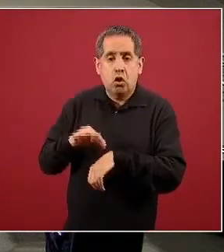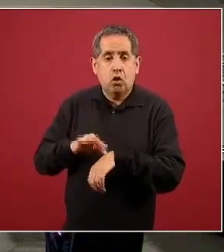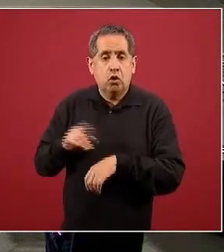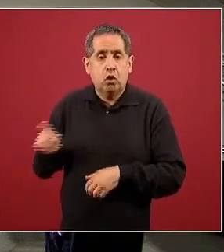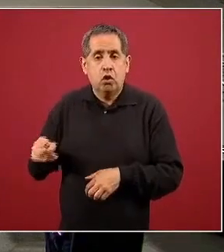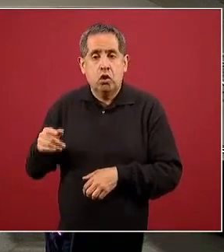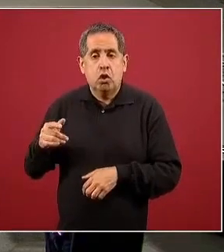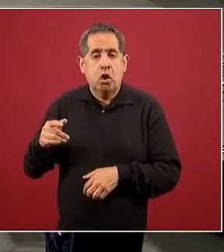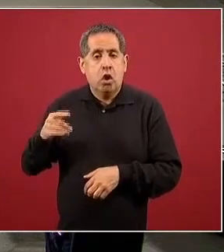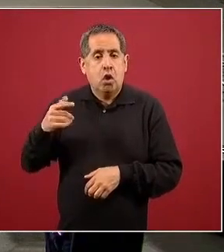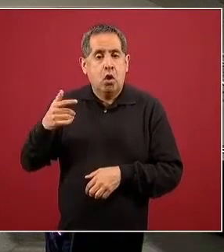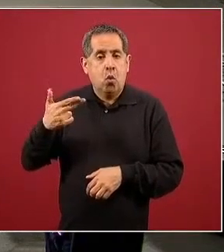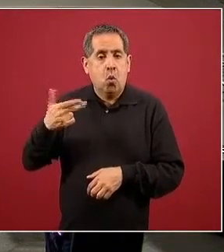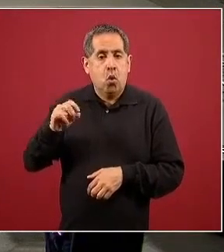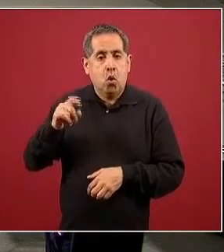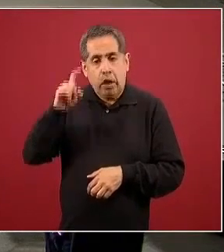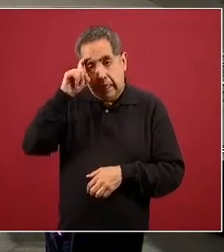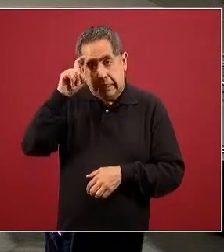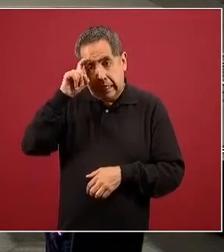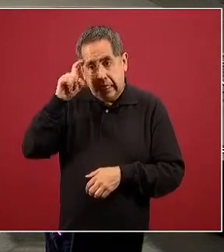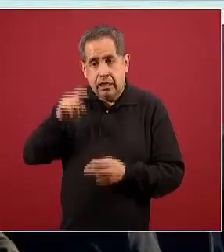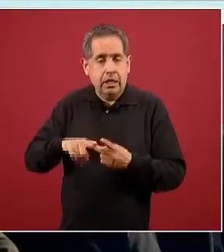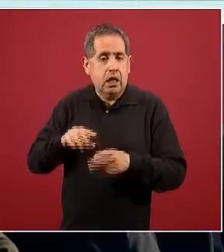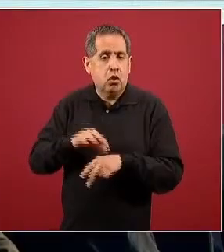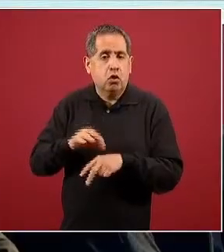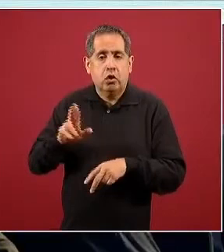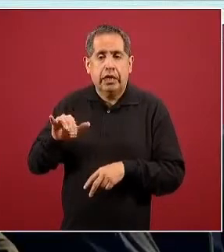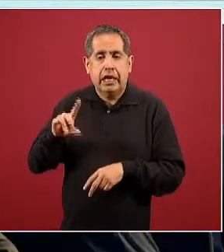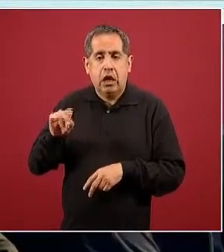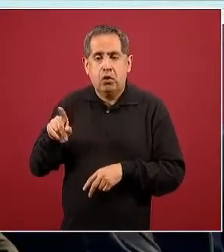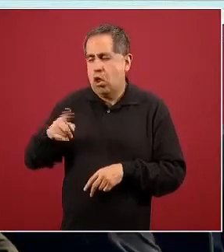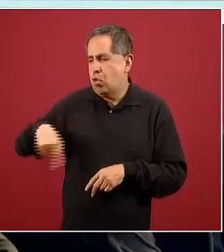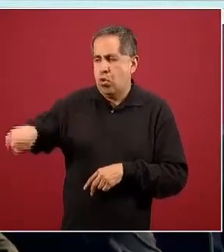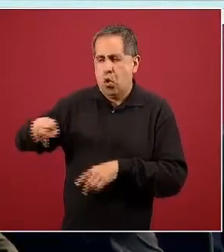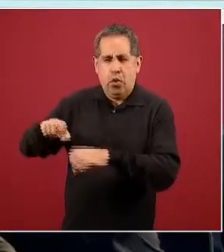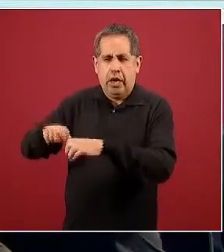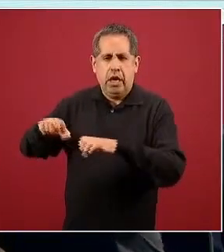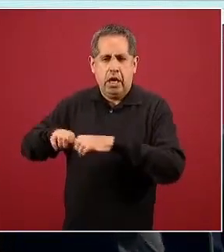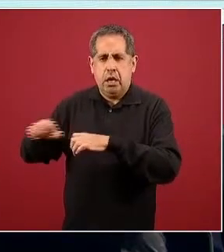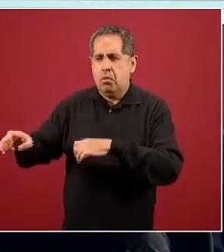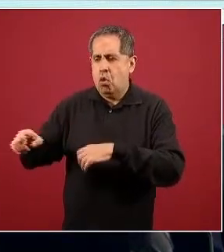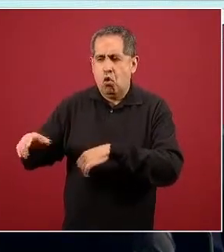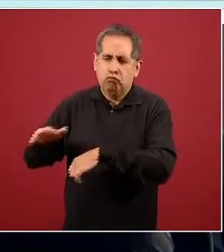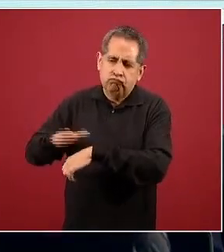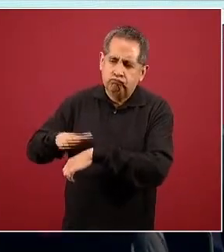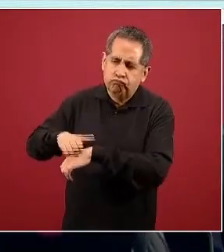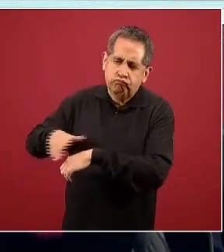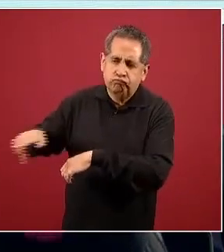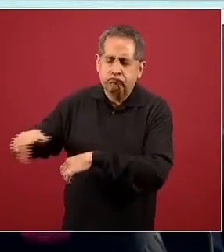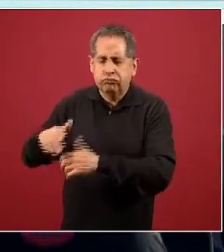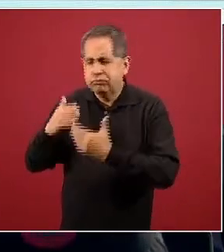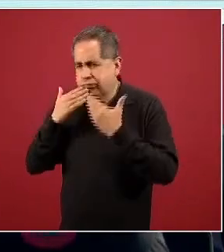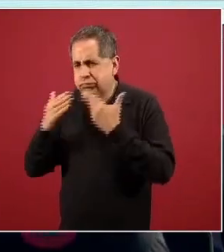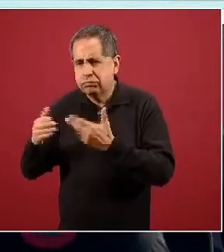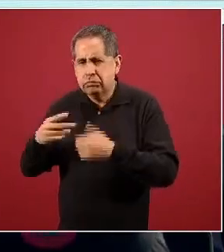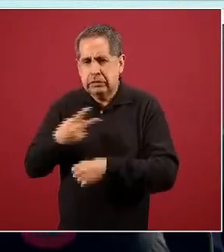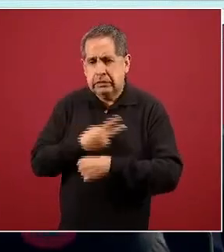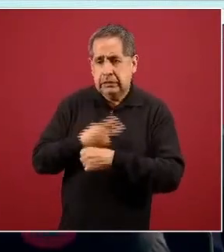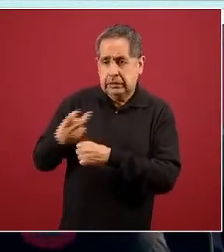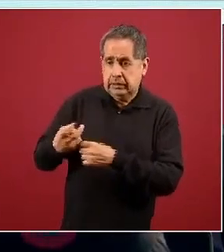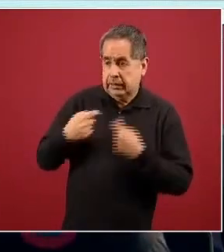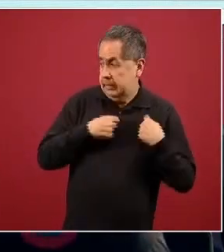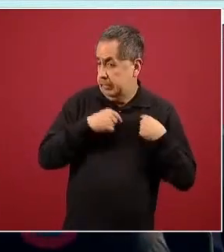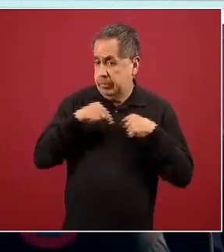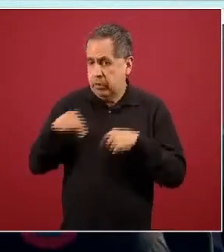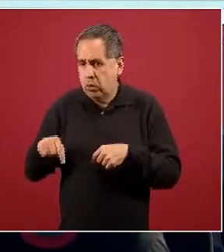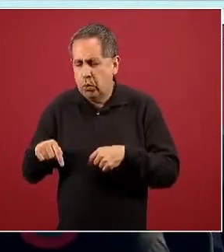doctor Hugo López-Gatell, al doctor Ricardo Cortés y a todo el equipo que los conforma por realizarme